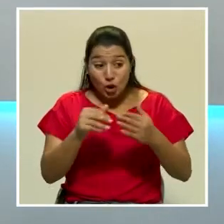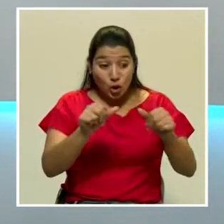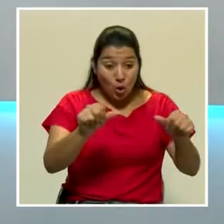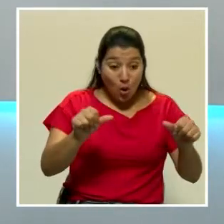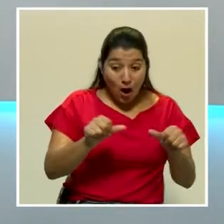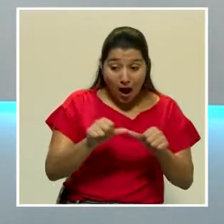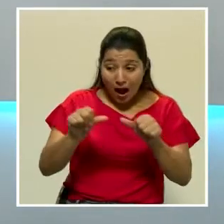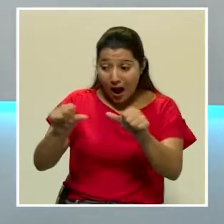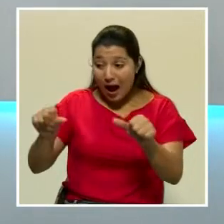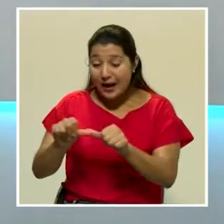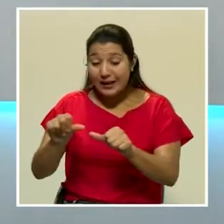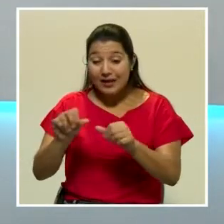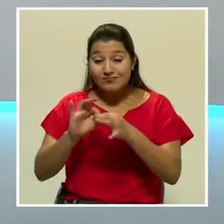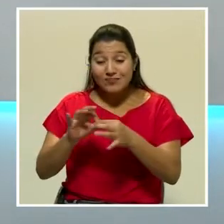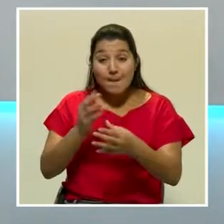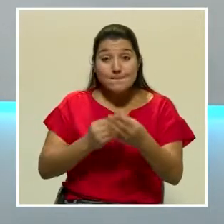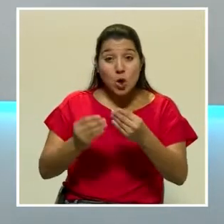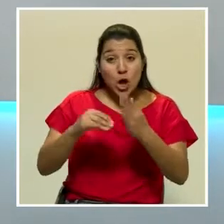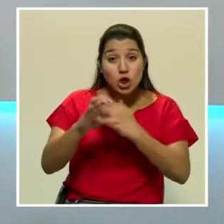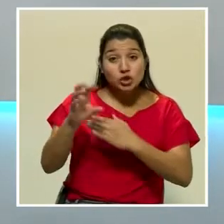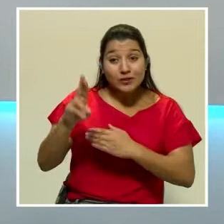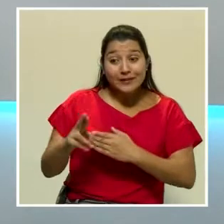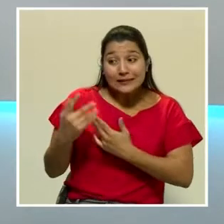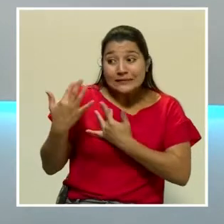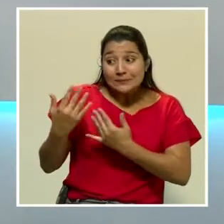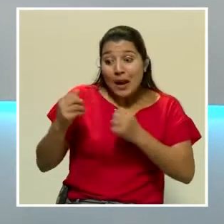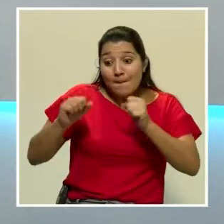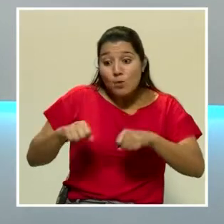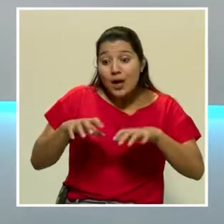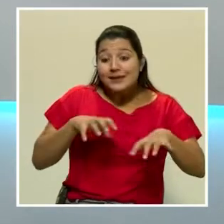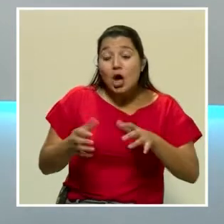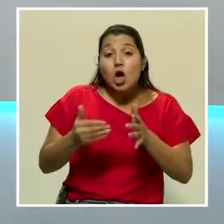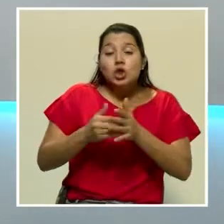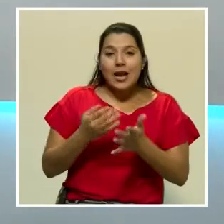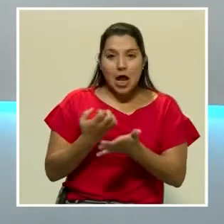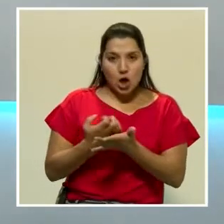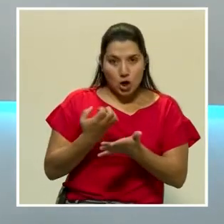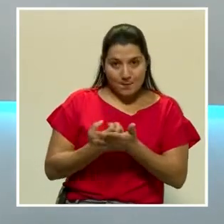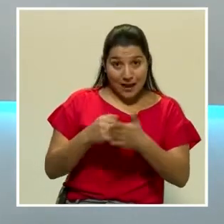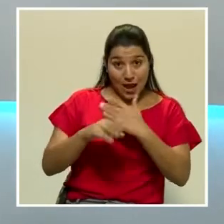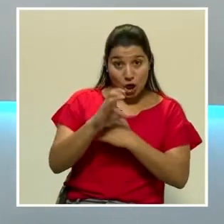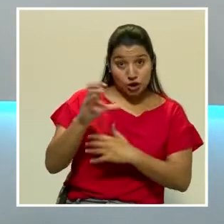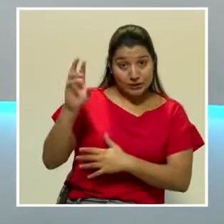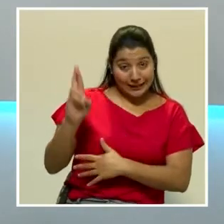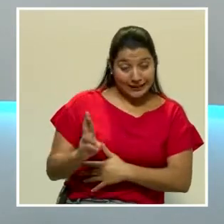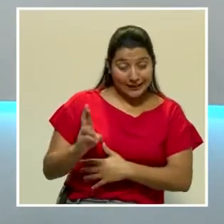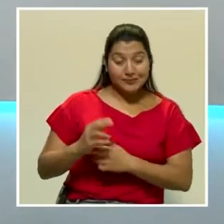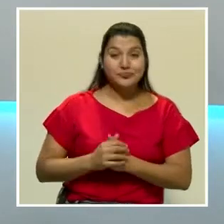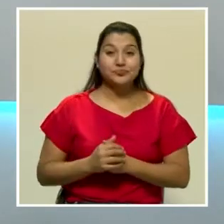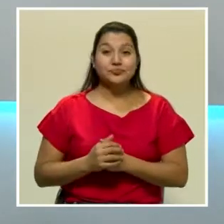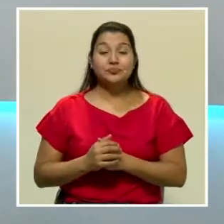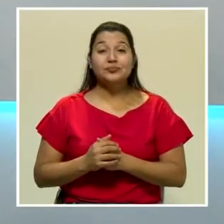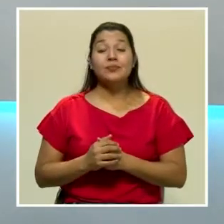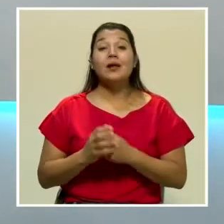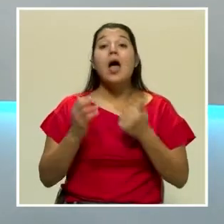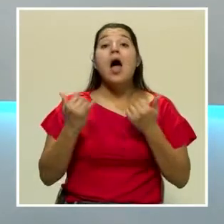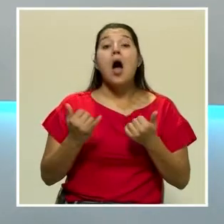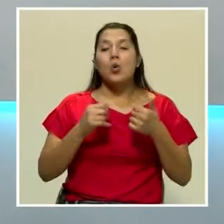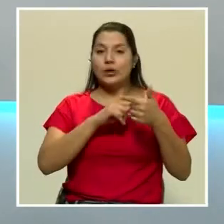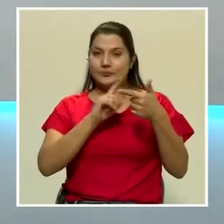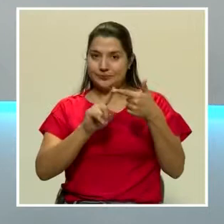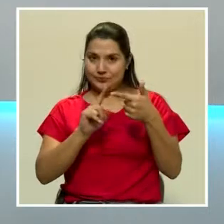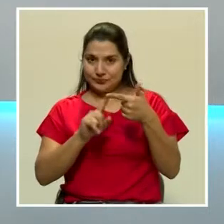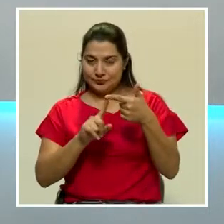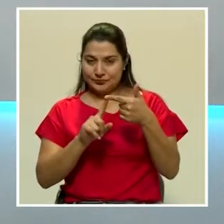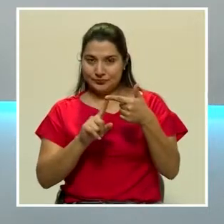del país esperan con ansias que se dé una reactivación económica efectiva en Costa Rica. El cargo